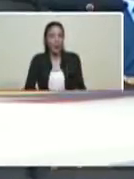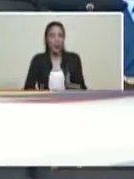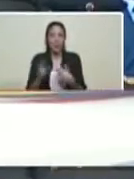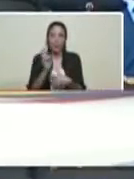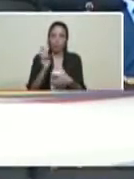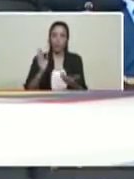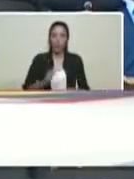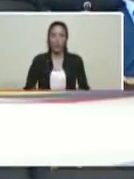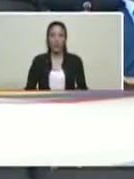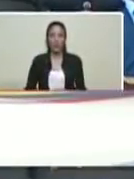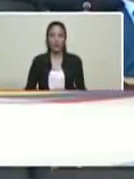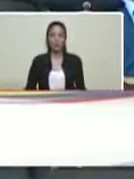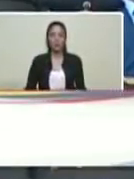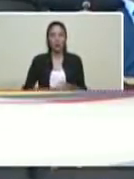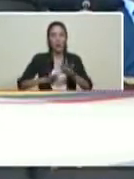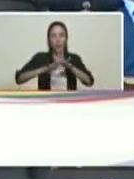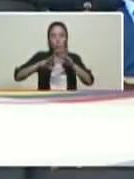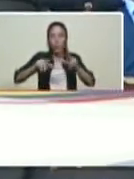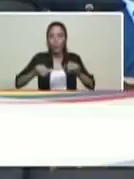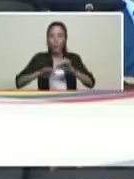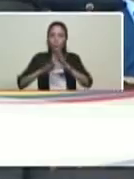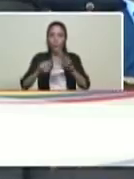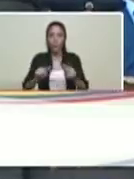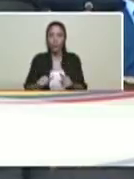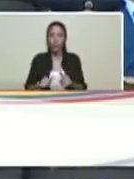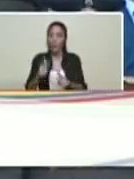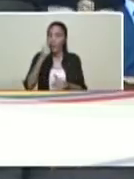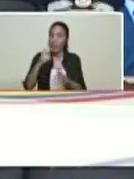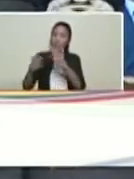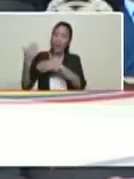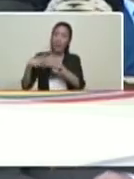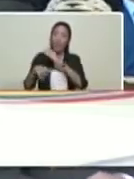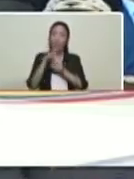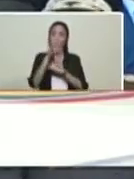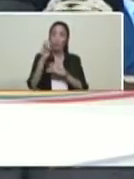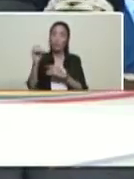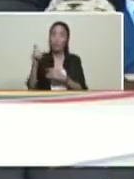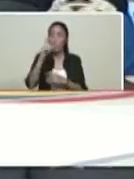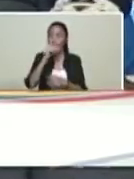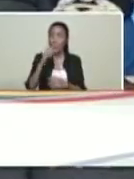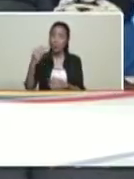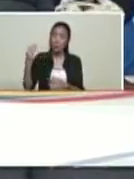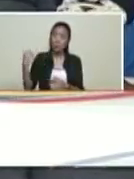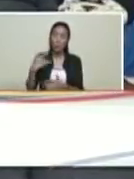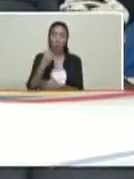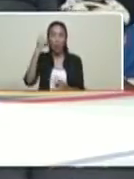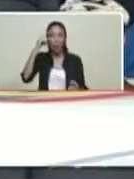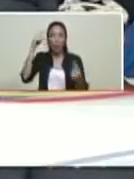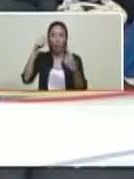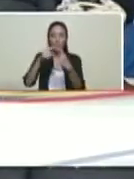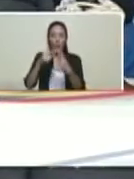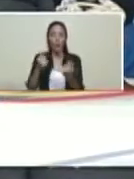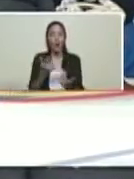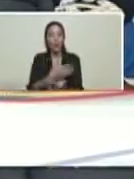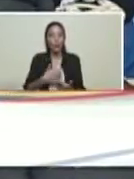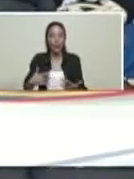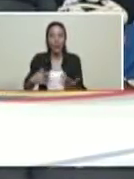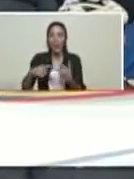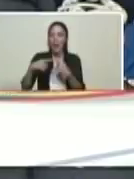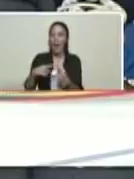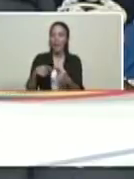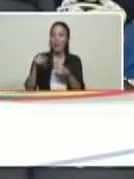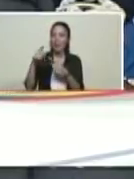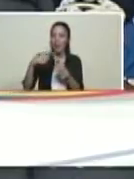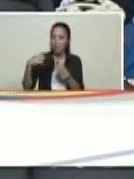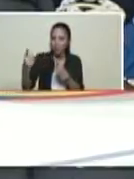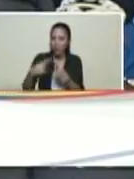venezuela y desde 12 200 años la oligarquía colombiana sueña con gobernar desde bogotá